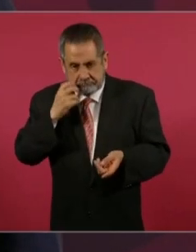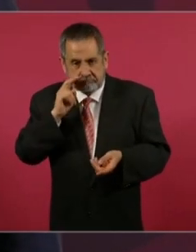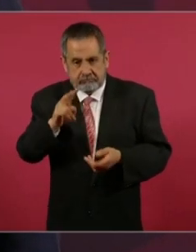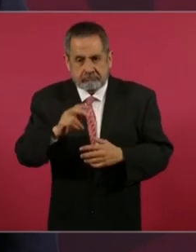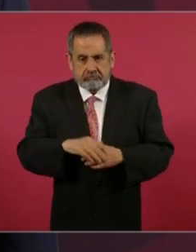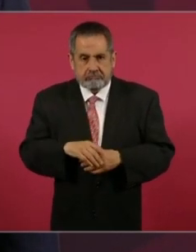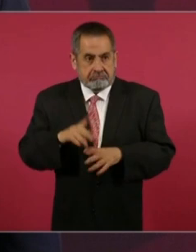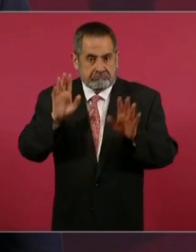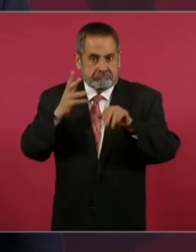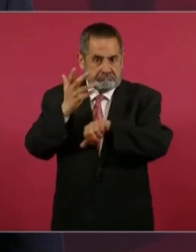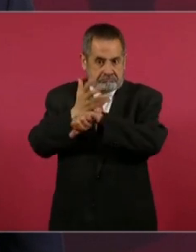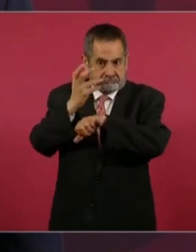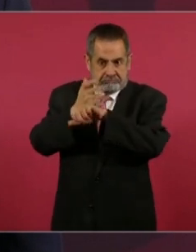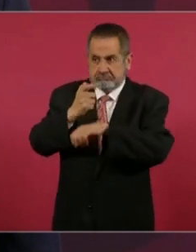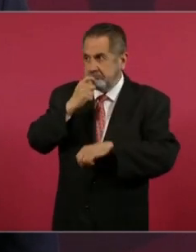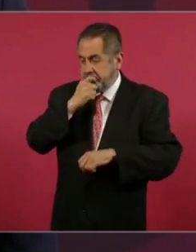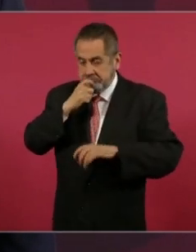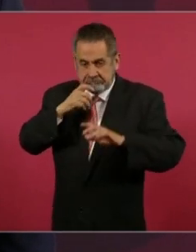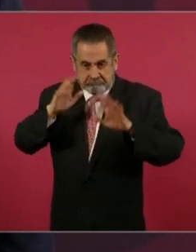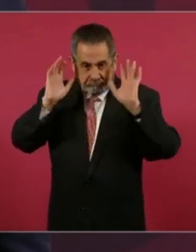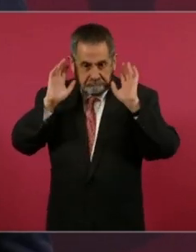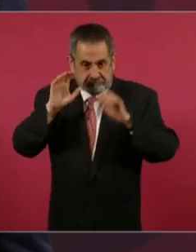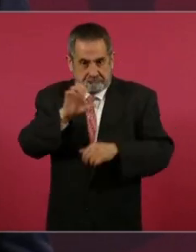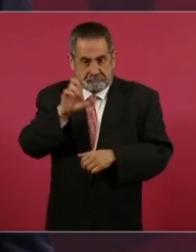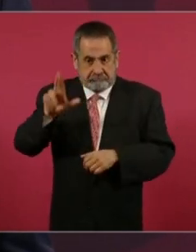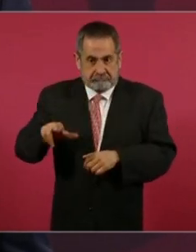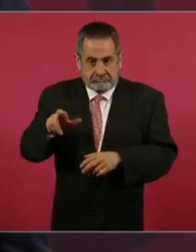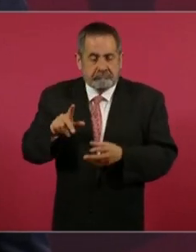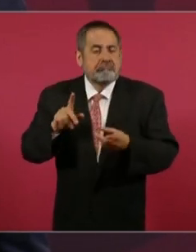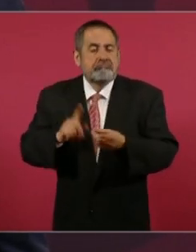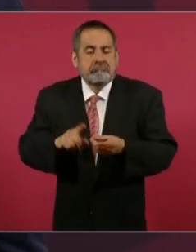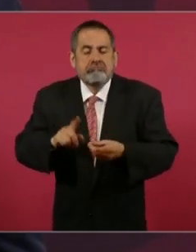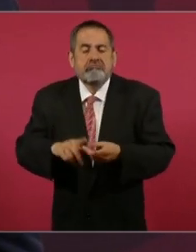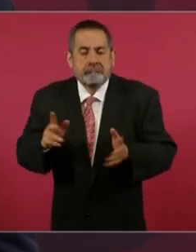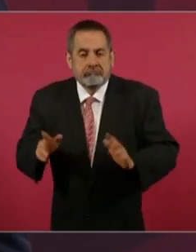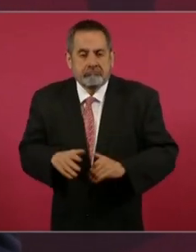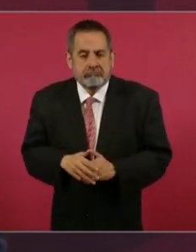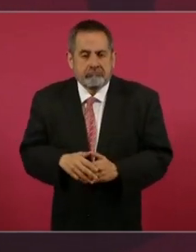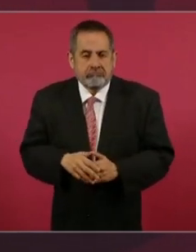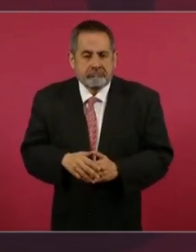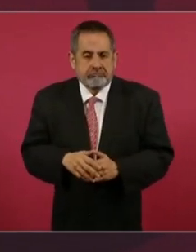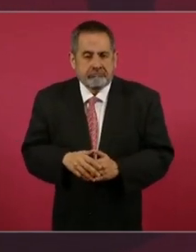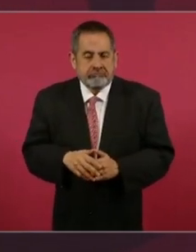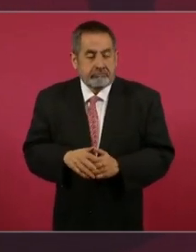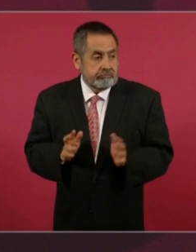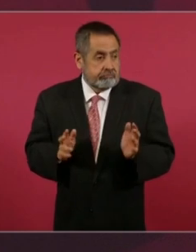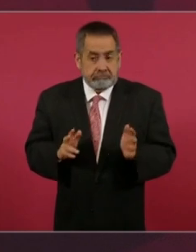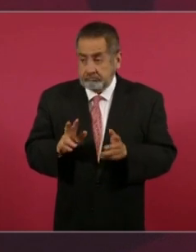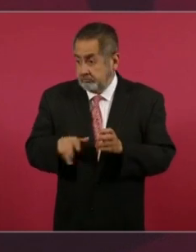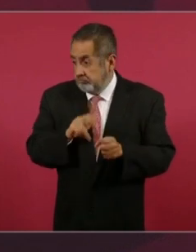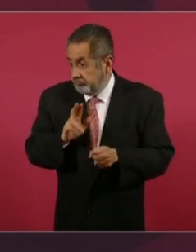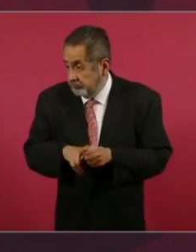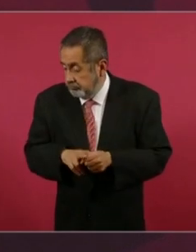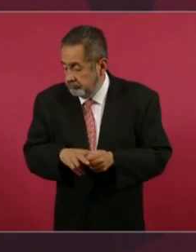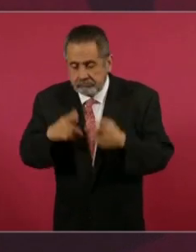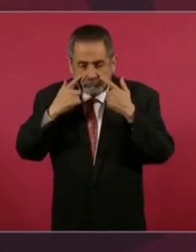En Estados Unidos, en Inglaterra, Costa Rica, a ver dónde, si son normales.